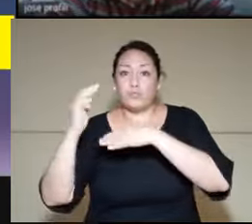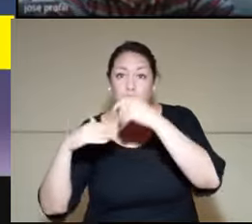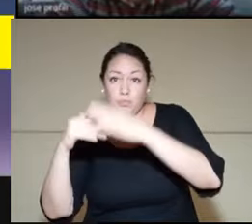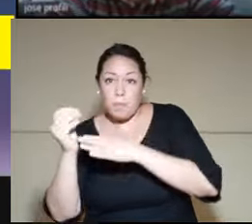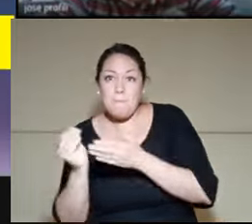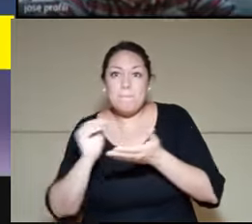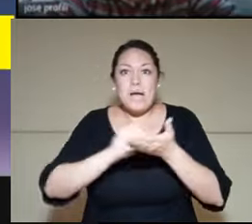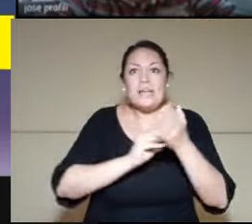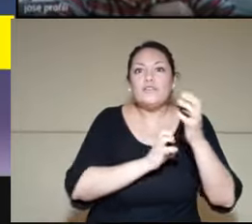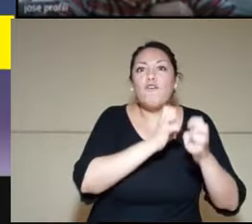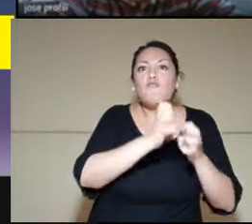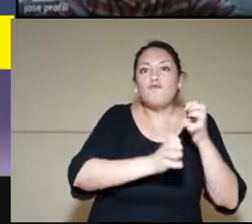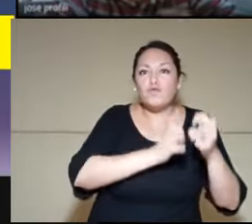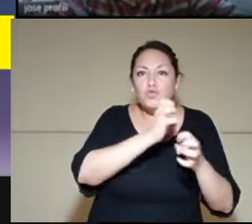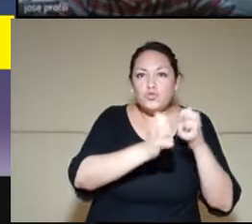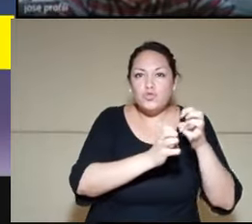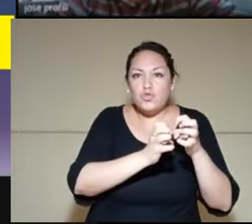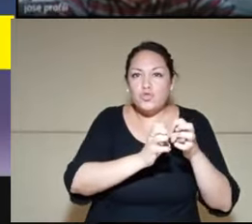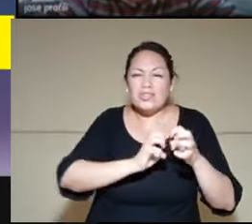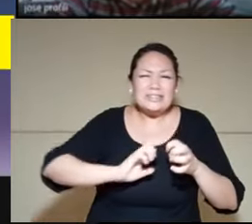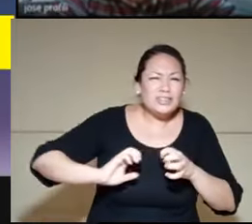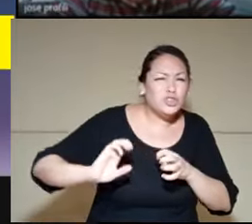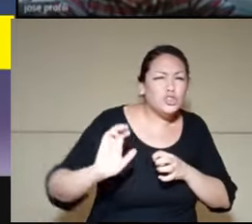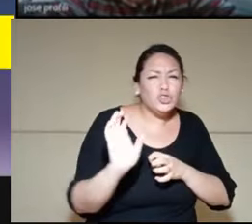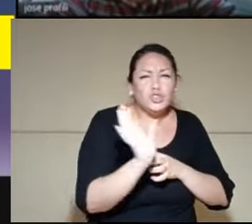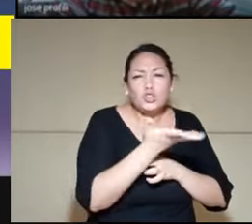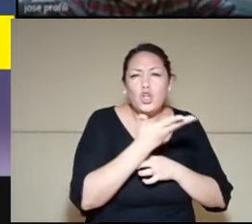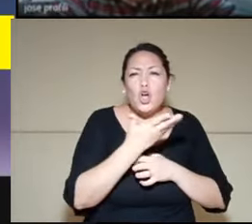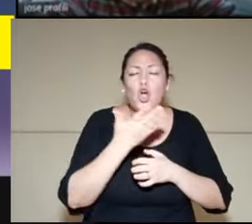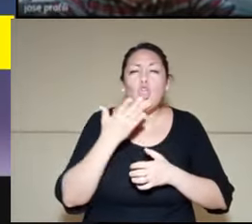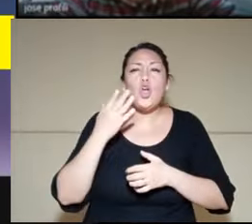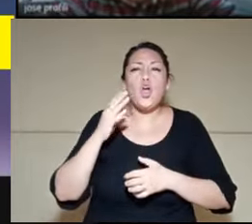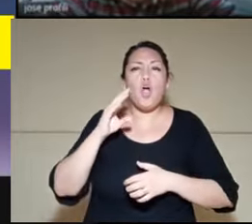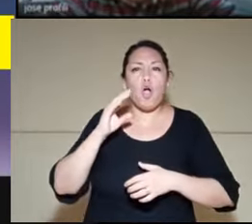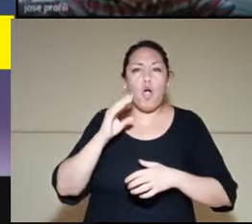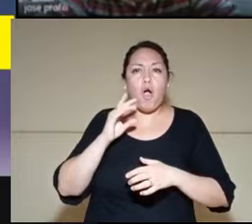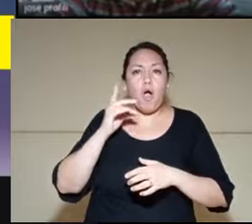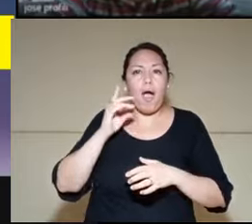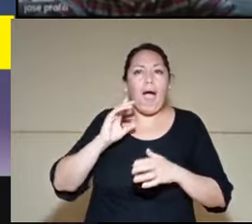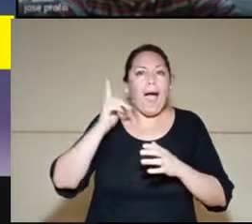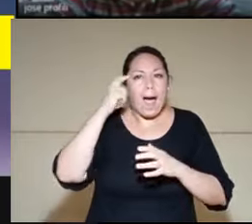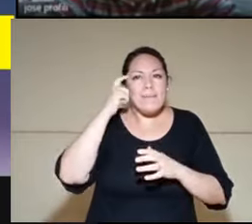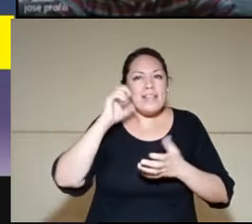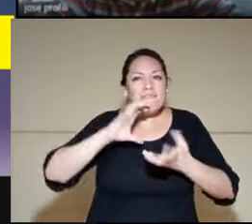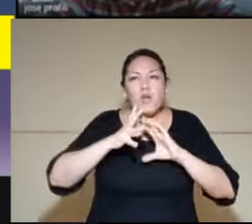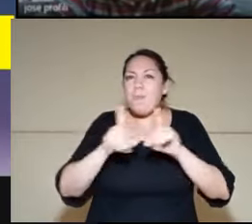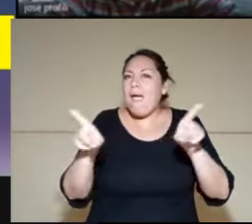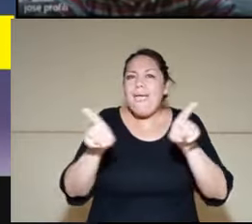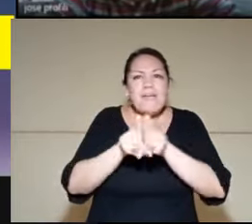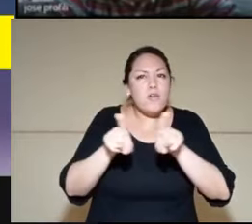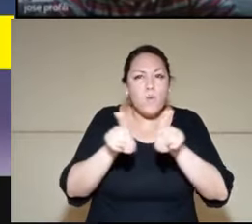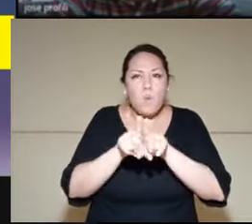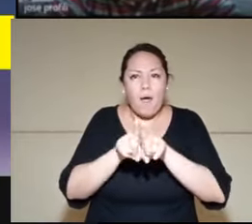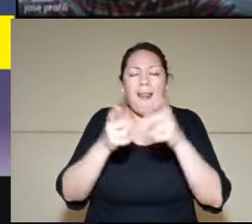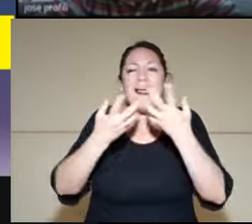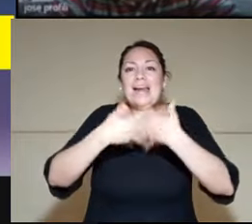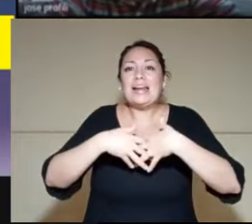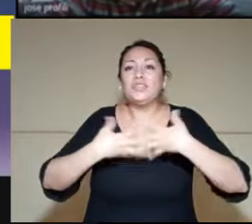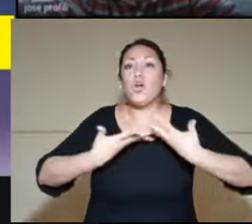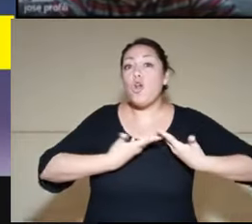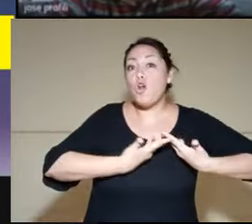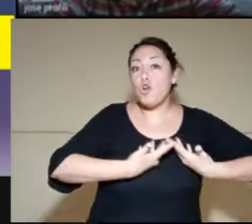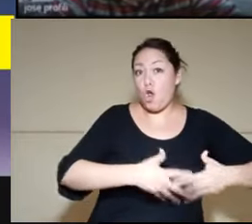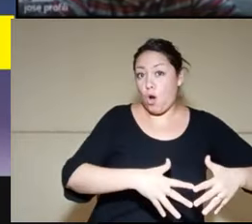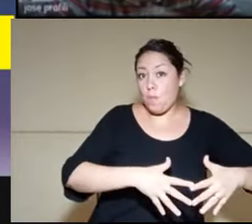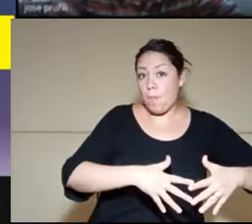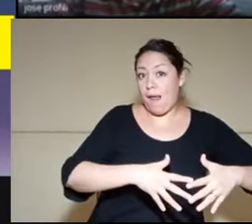espinal. Así con cada uno de los órganos y las estructuras, y lo van a estudiar, ¿no es cierto?, todo lo que tiene que ver